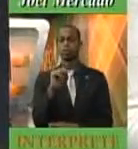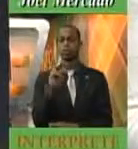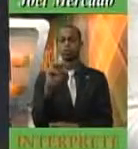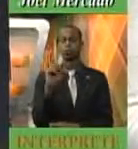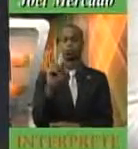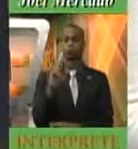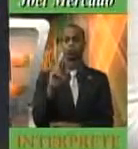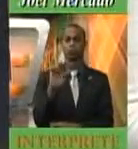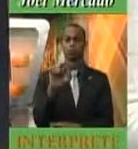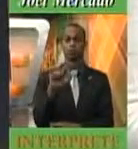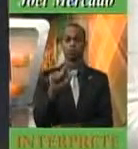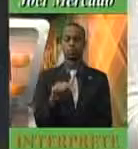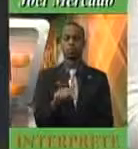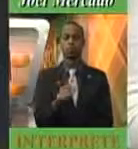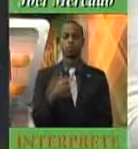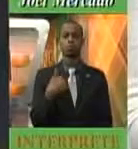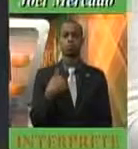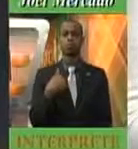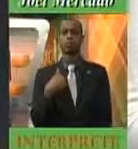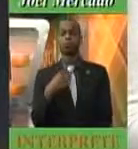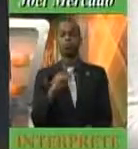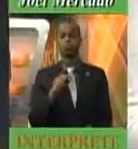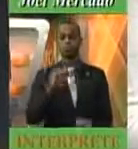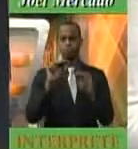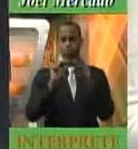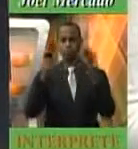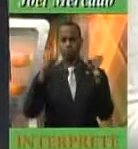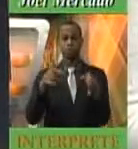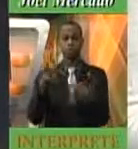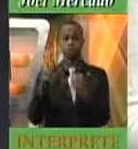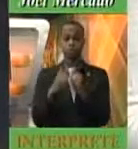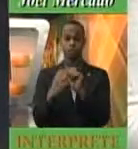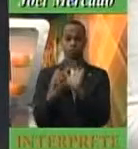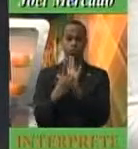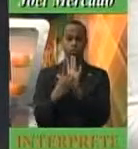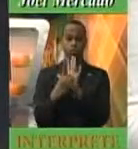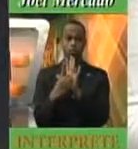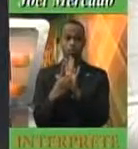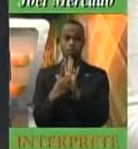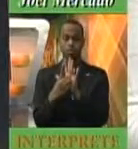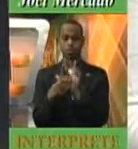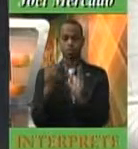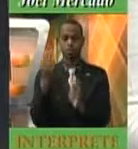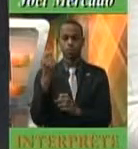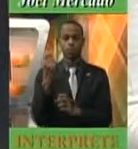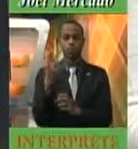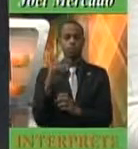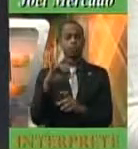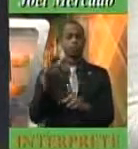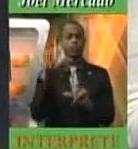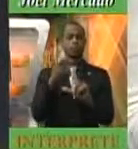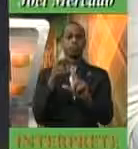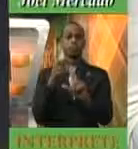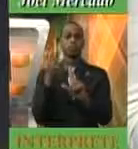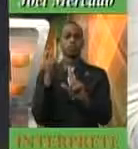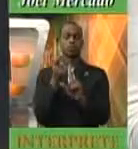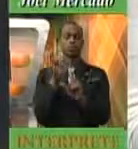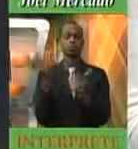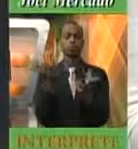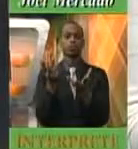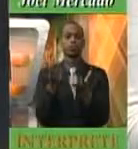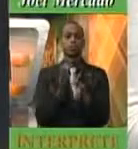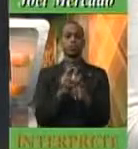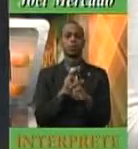nosotros. Bueno, nosotros tenemos un ministro con discapacidad. Sí, claro. Sí, pero la idea es esa,